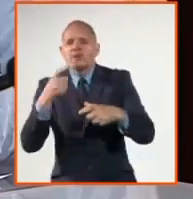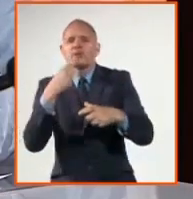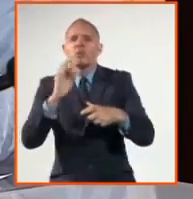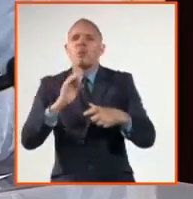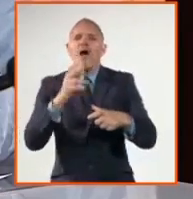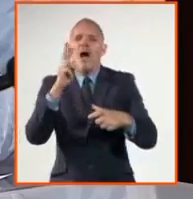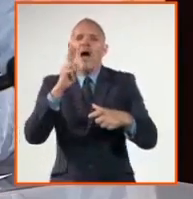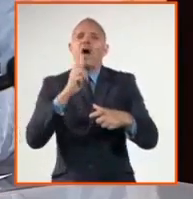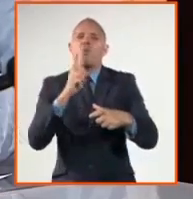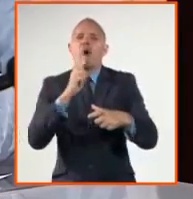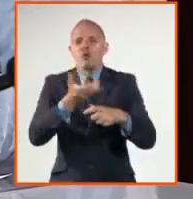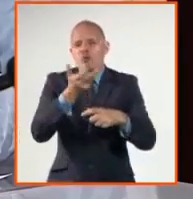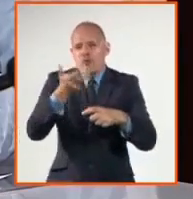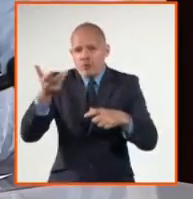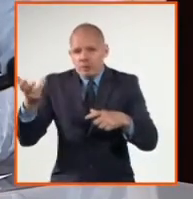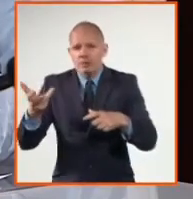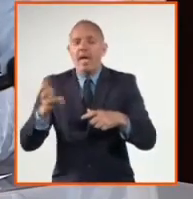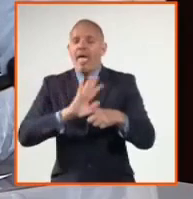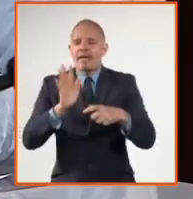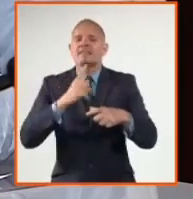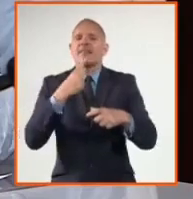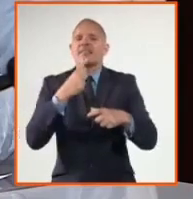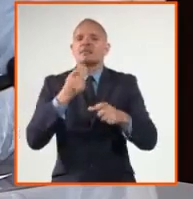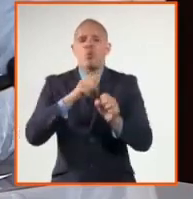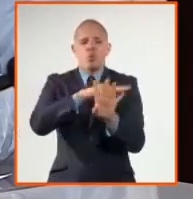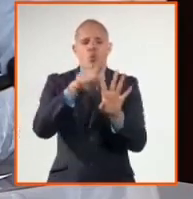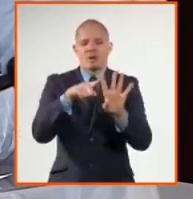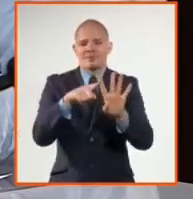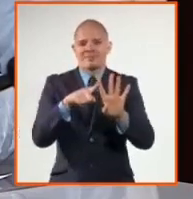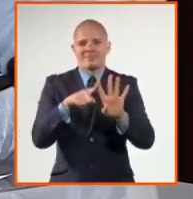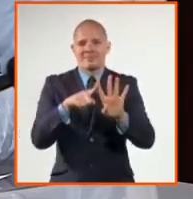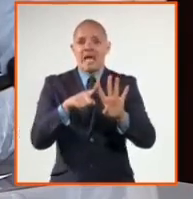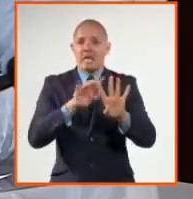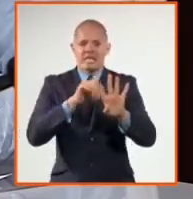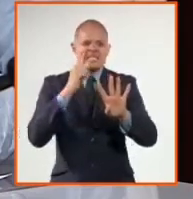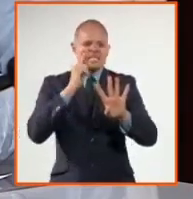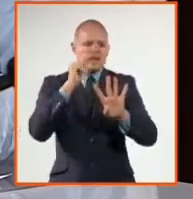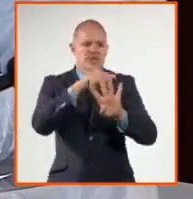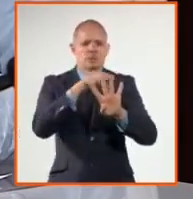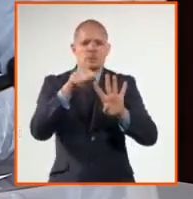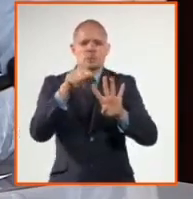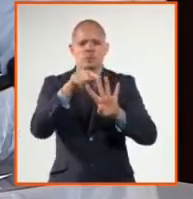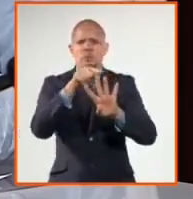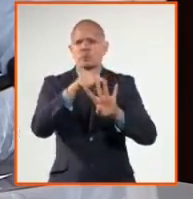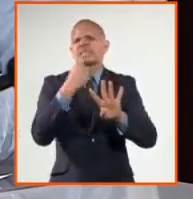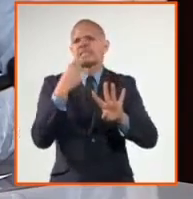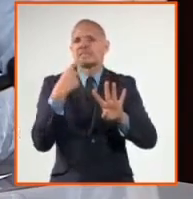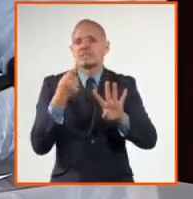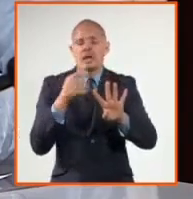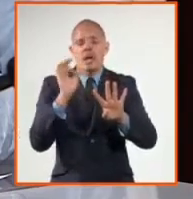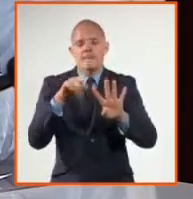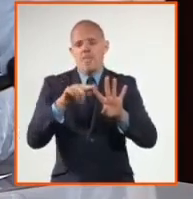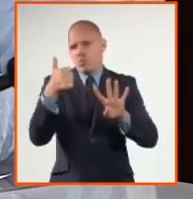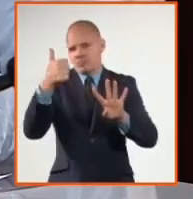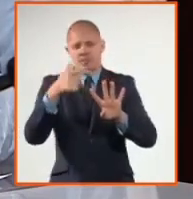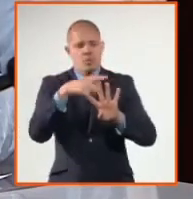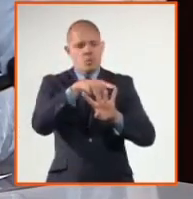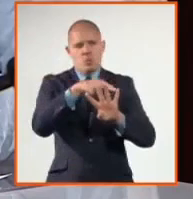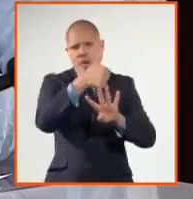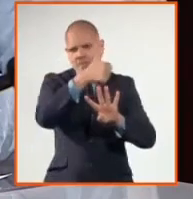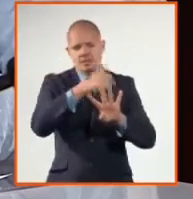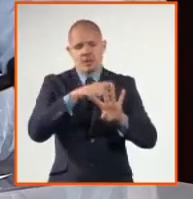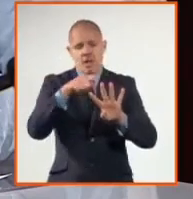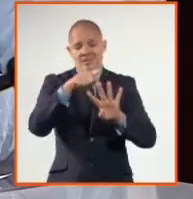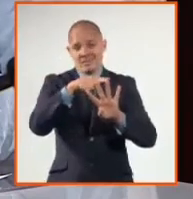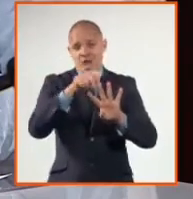bloque en girador se presentó también un incremento de temperatura en la suma será número 3 ya no en la 4